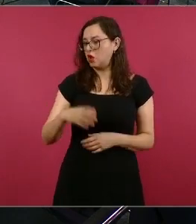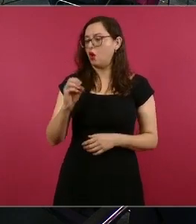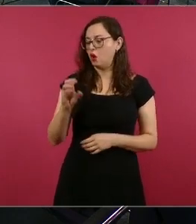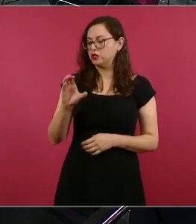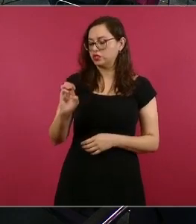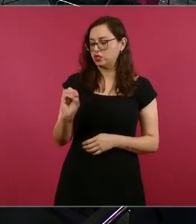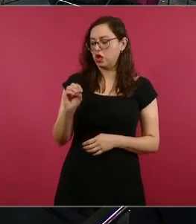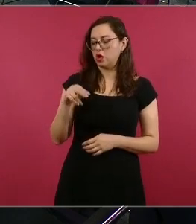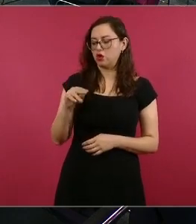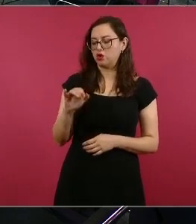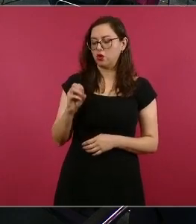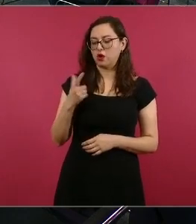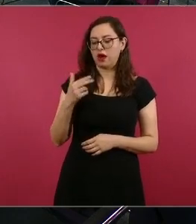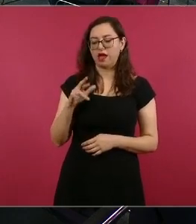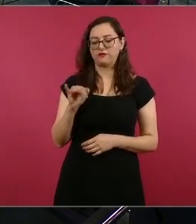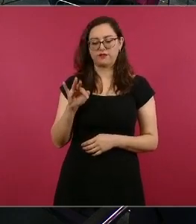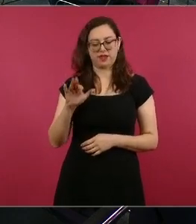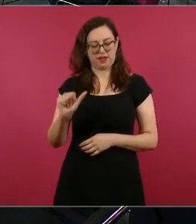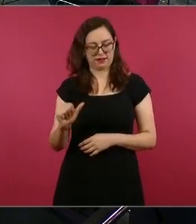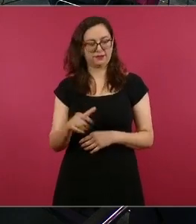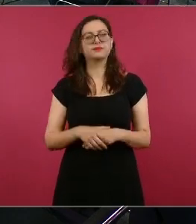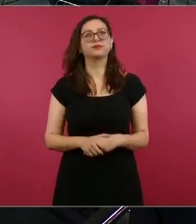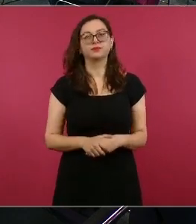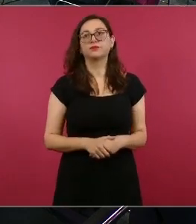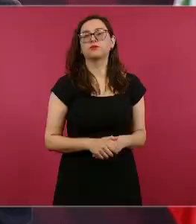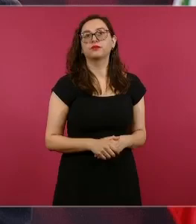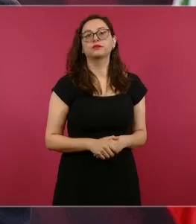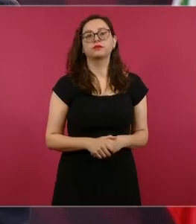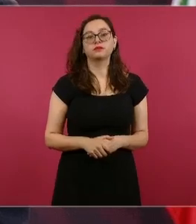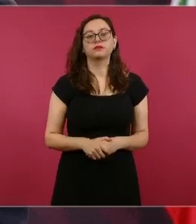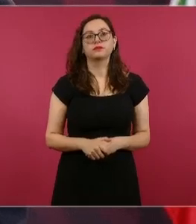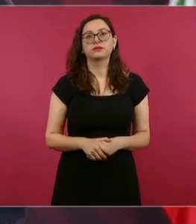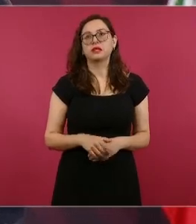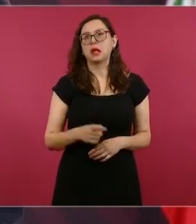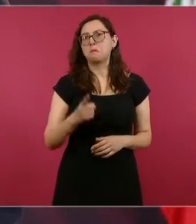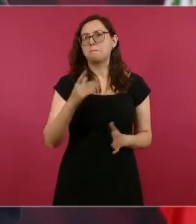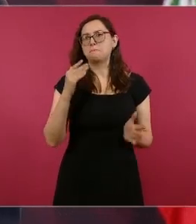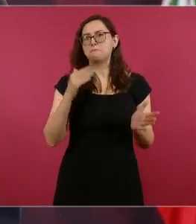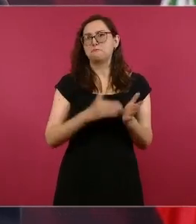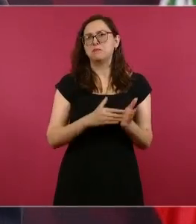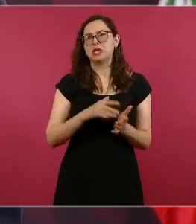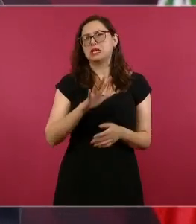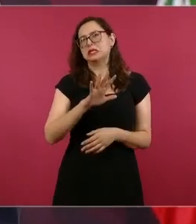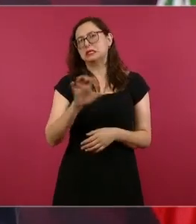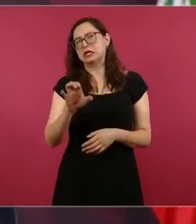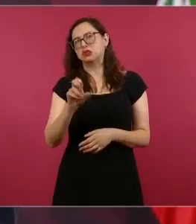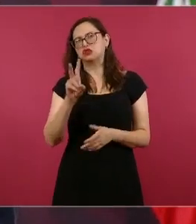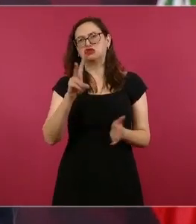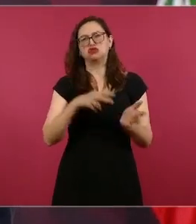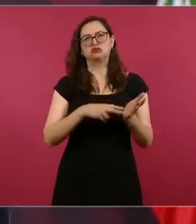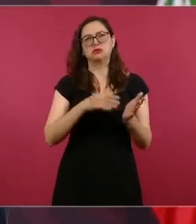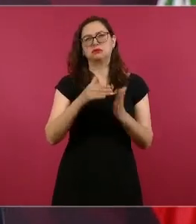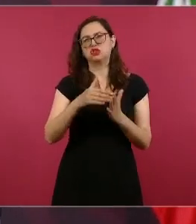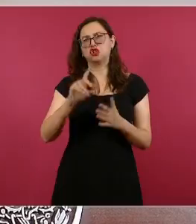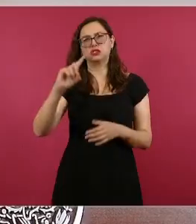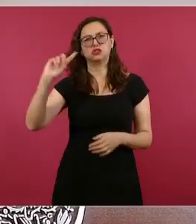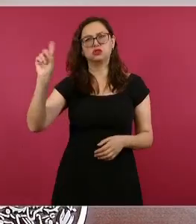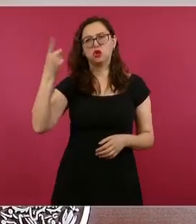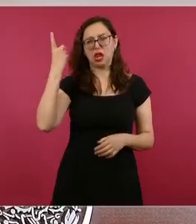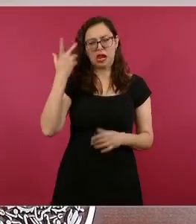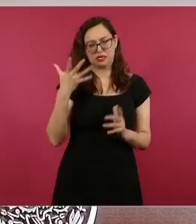Oceanografía. Oceanografía. Esa empresa recibió como 1.500, 2.000 millones de